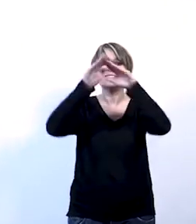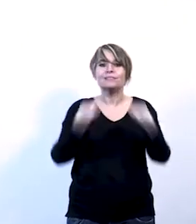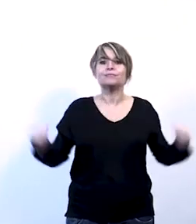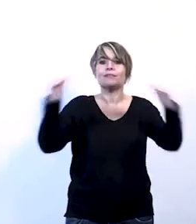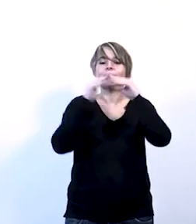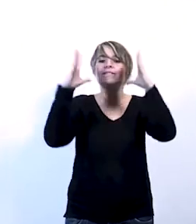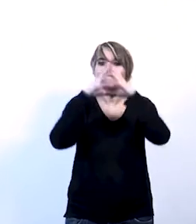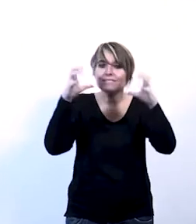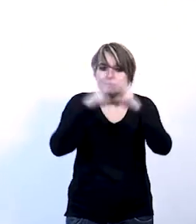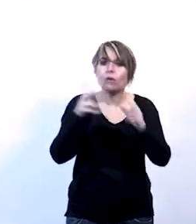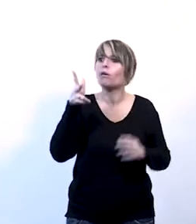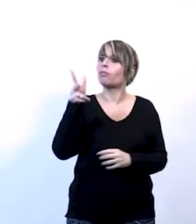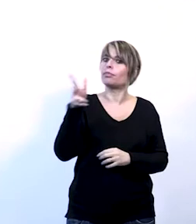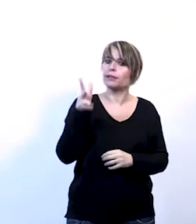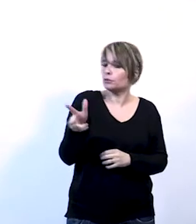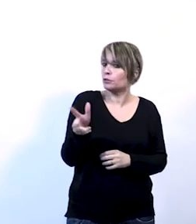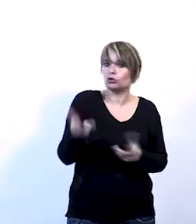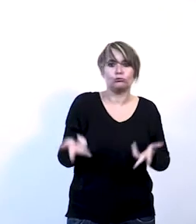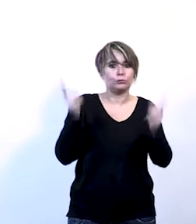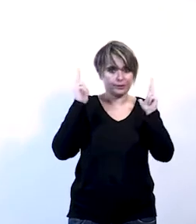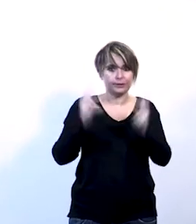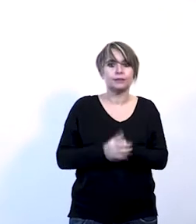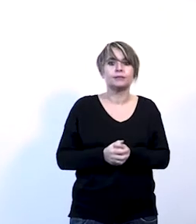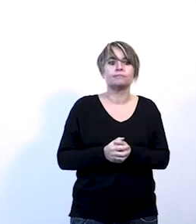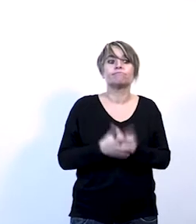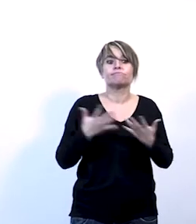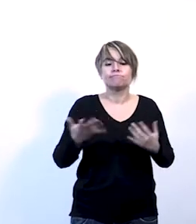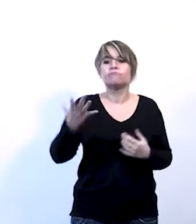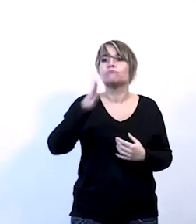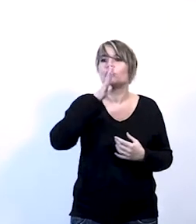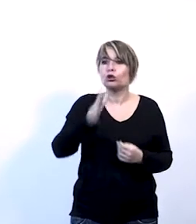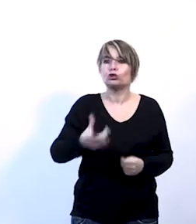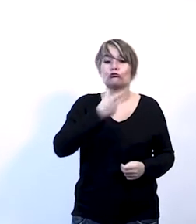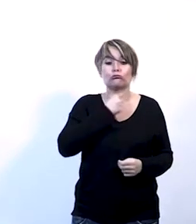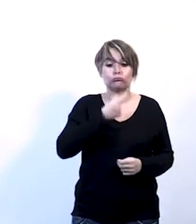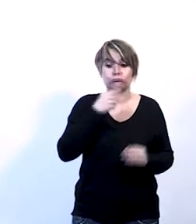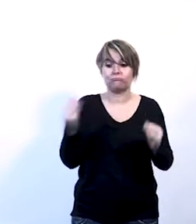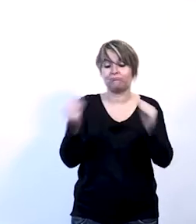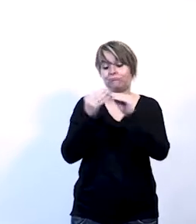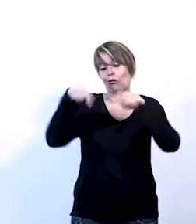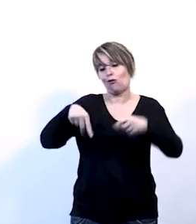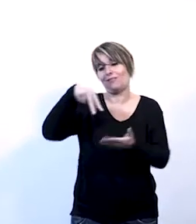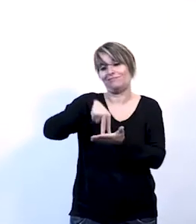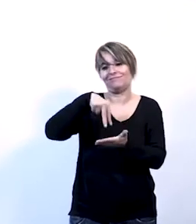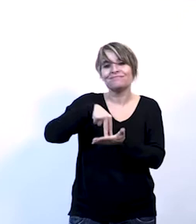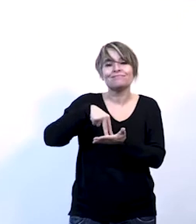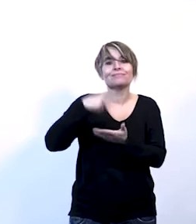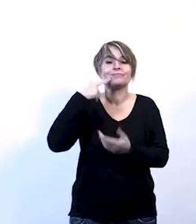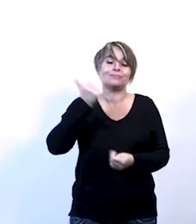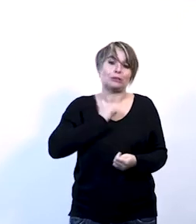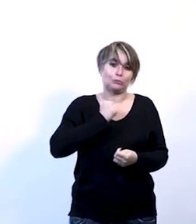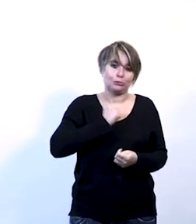en esa ansia y en ese derecho a la libertad. Y por eso nos ha gustado mucho, encima, coincidir contigo. Yo quiero aprovechar